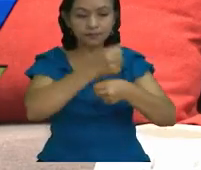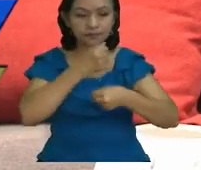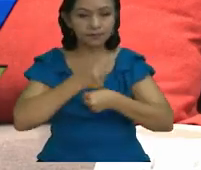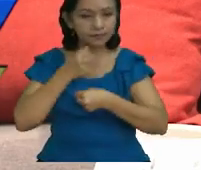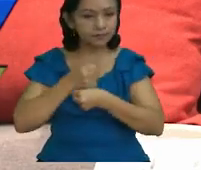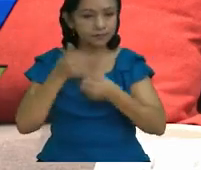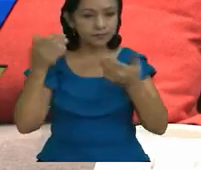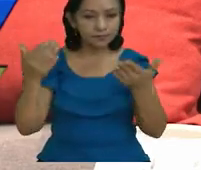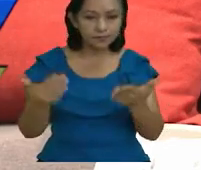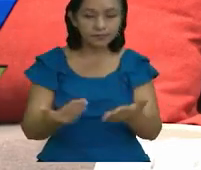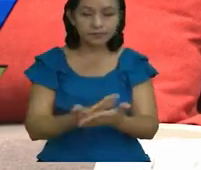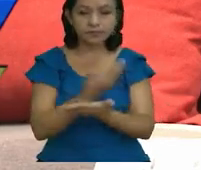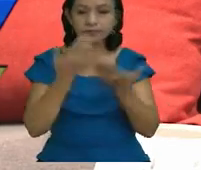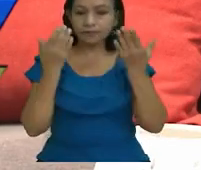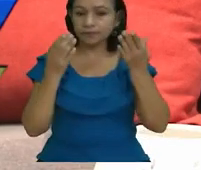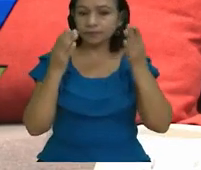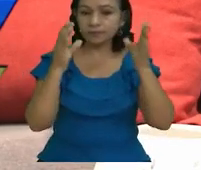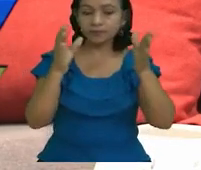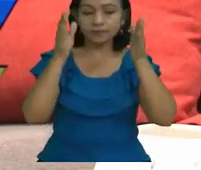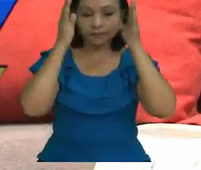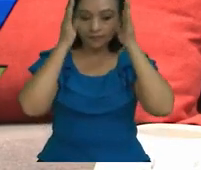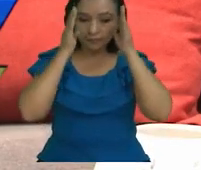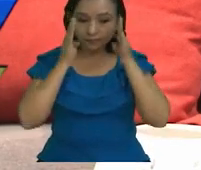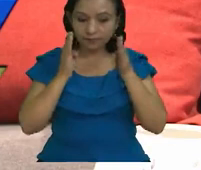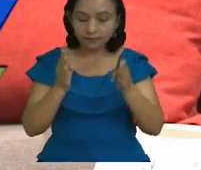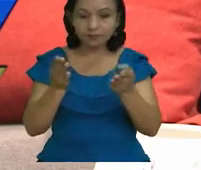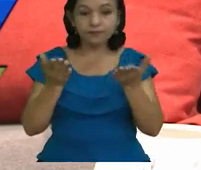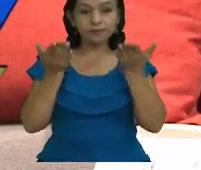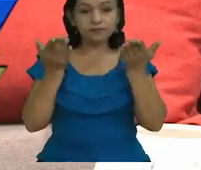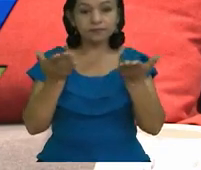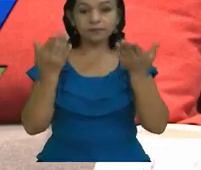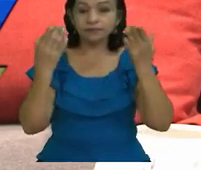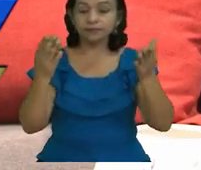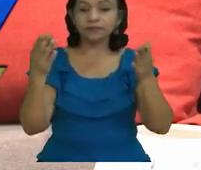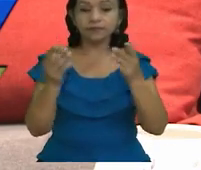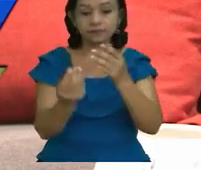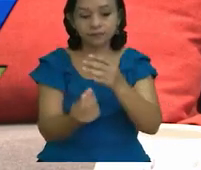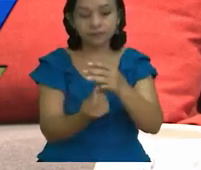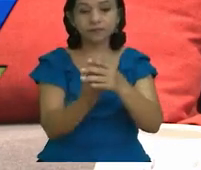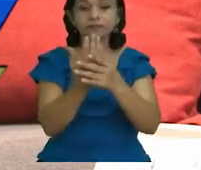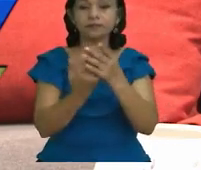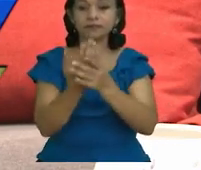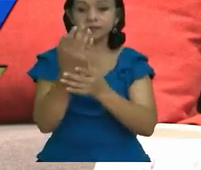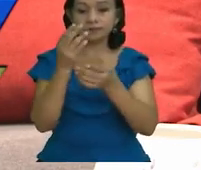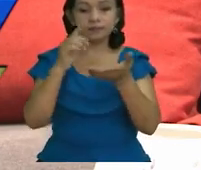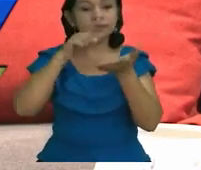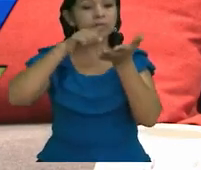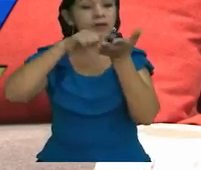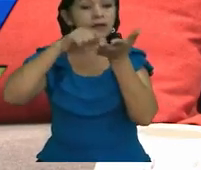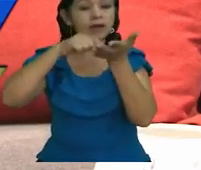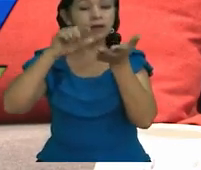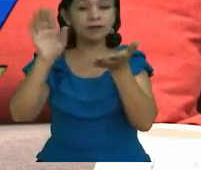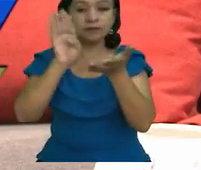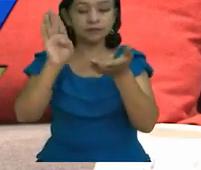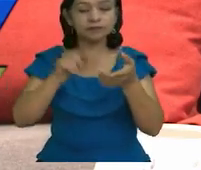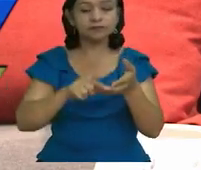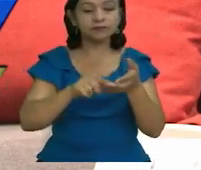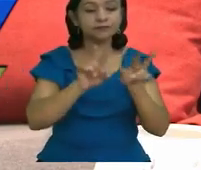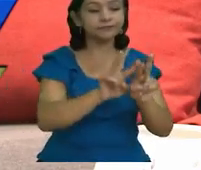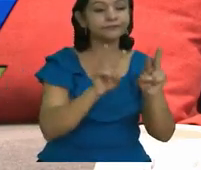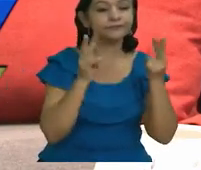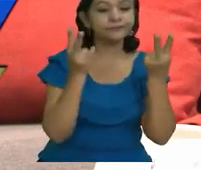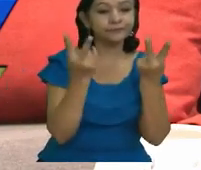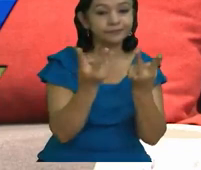nuevos insumos para la aplicación de las producciones, sobre todo en el caso del arroz, en el caso de las hortalizas, en el